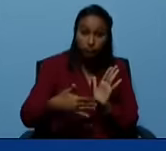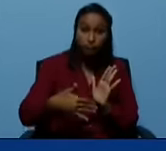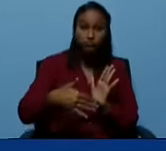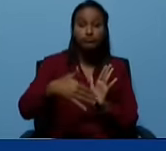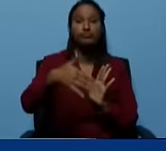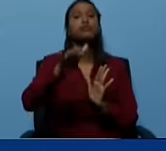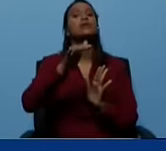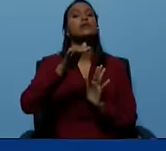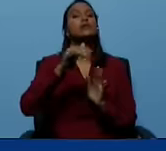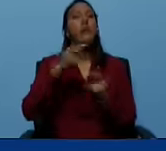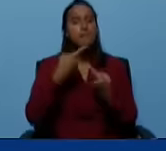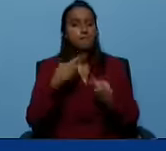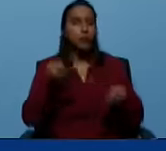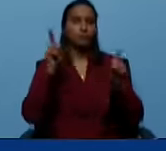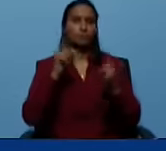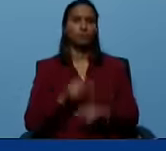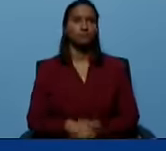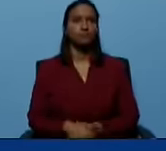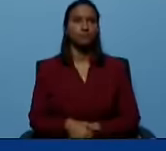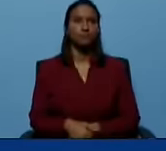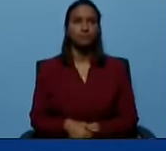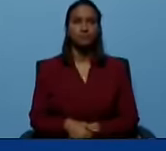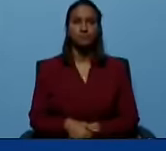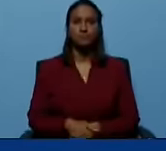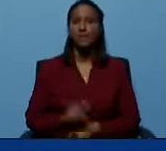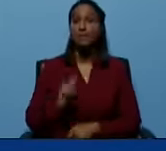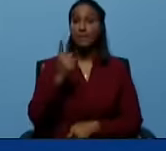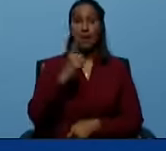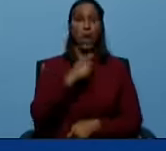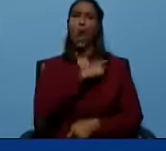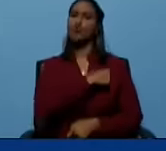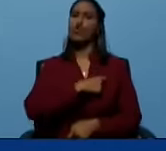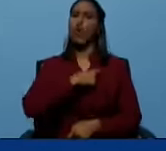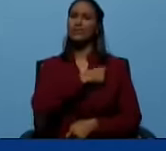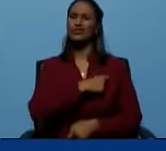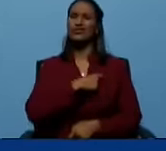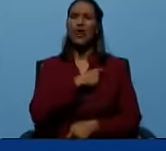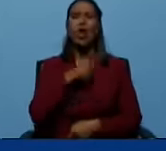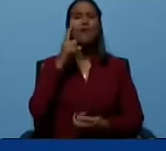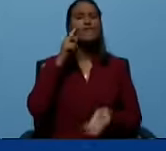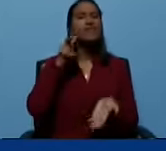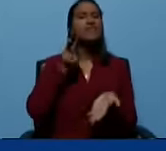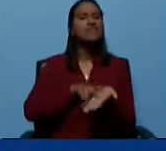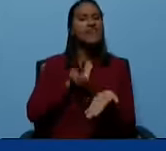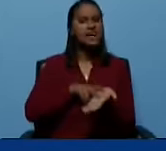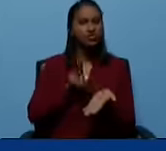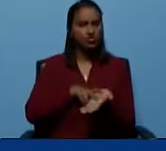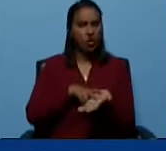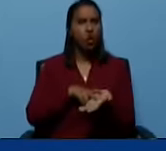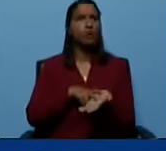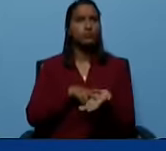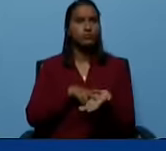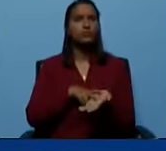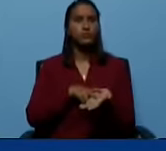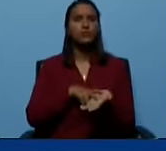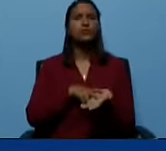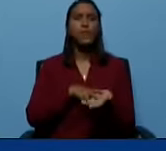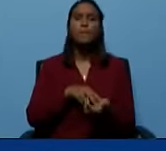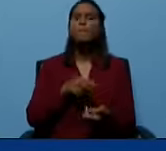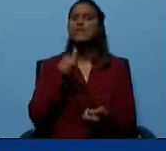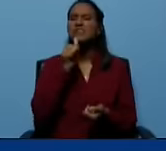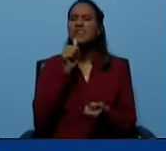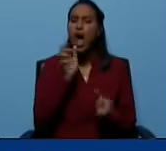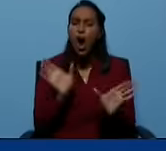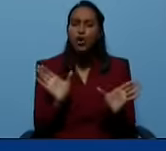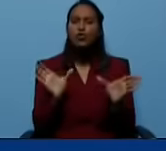Hechos. Primero, la Comisión Verificación de los Hechos es una comisión totalmente espuria, formado por el